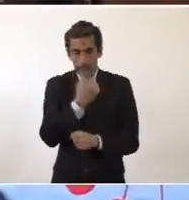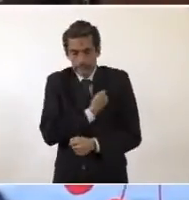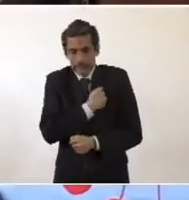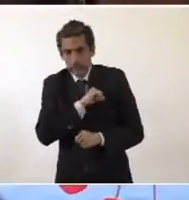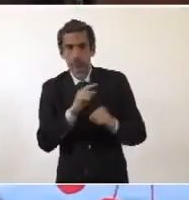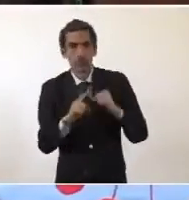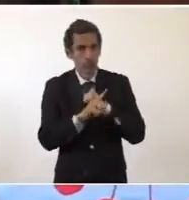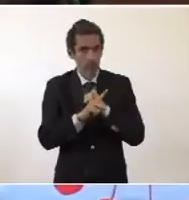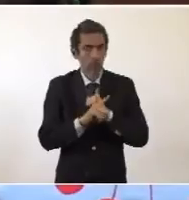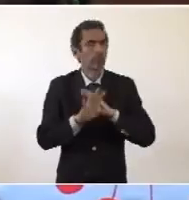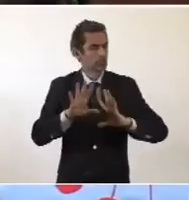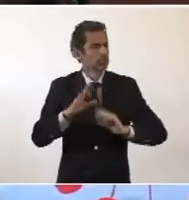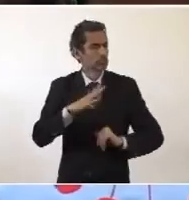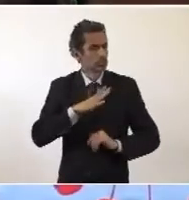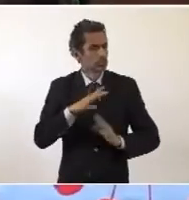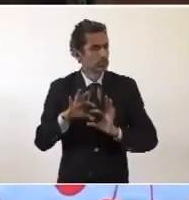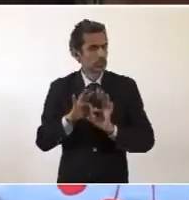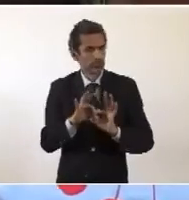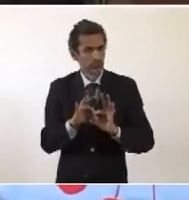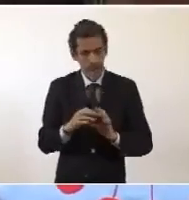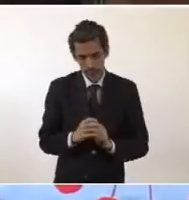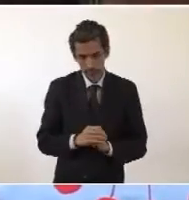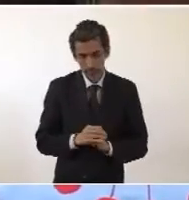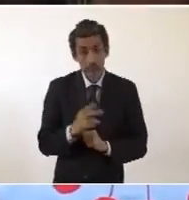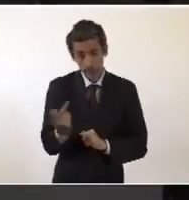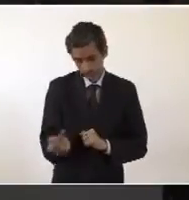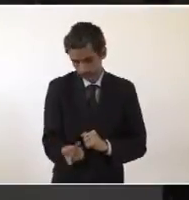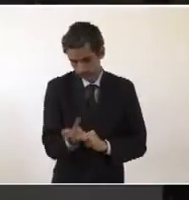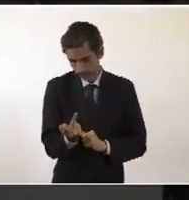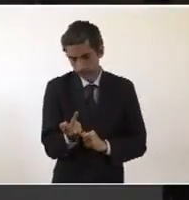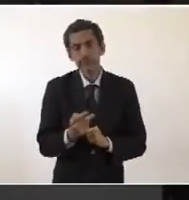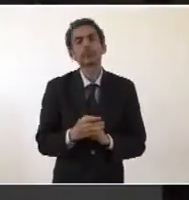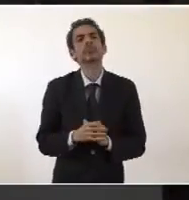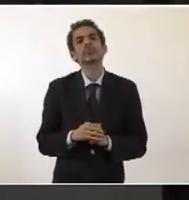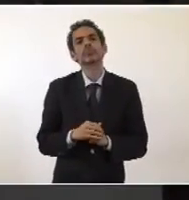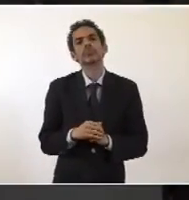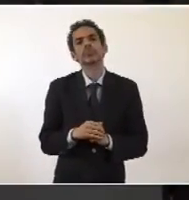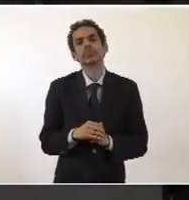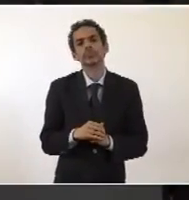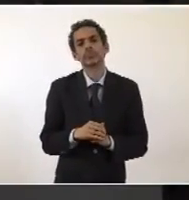la que nos vamos a enfrentar. Última pregunta, Cindy Cerda, de Canal 11.